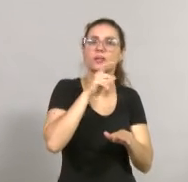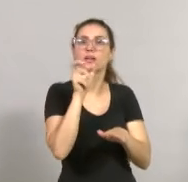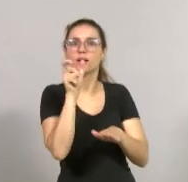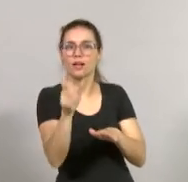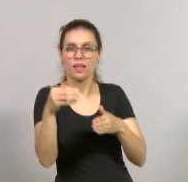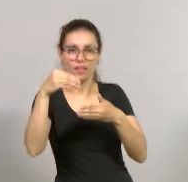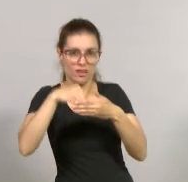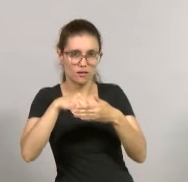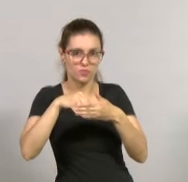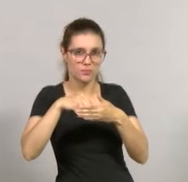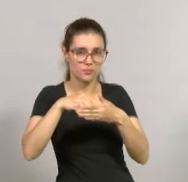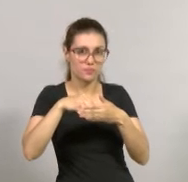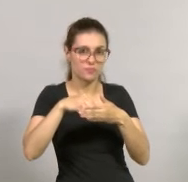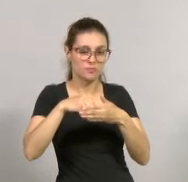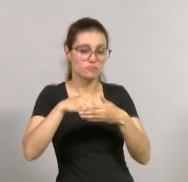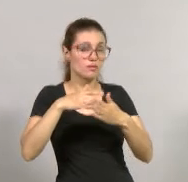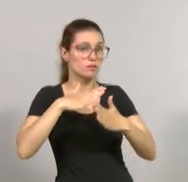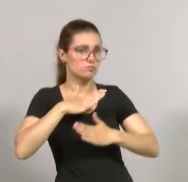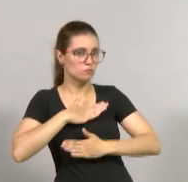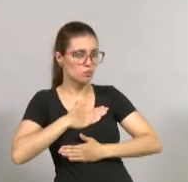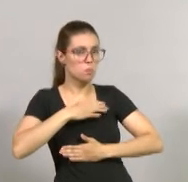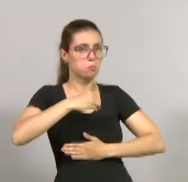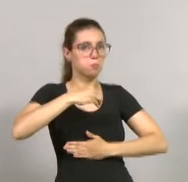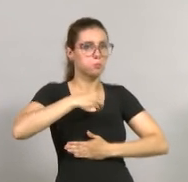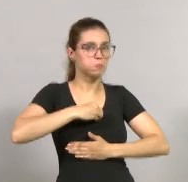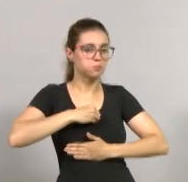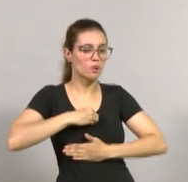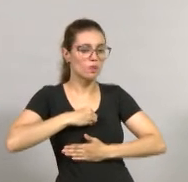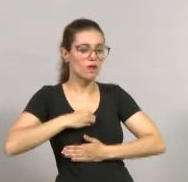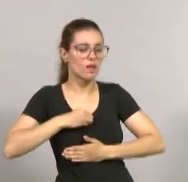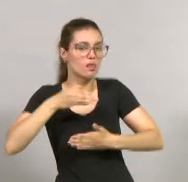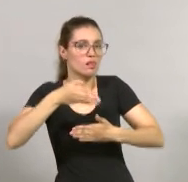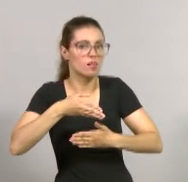implica personalmente, subjetivamente, y que nos implica